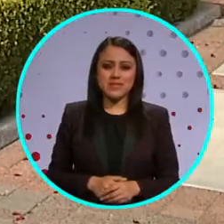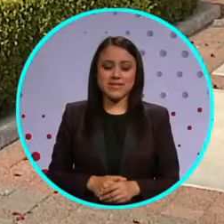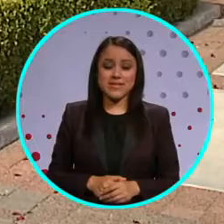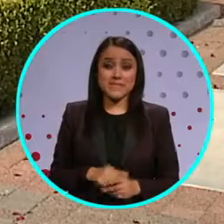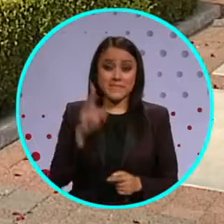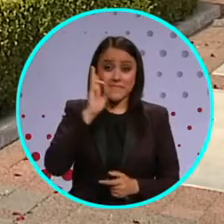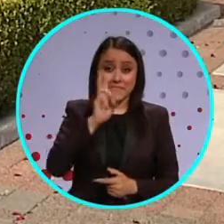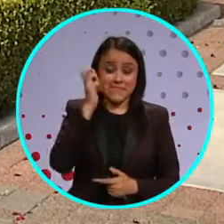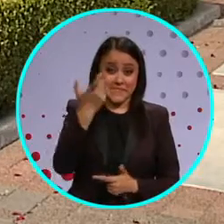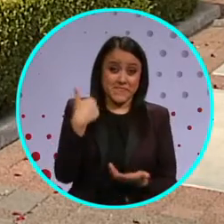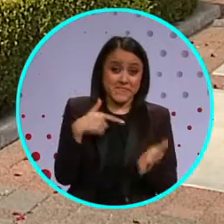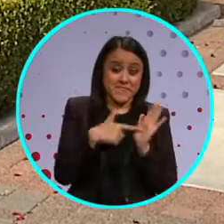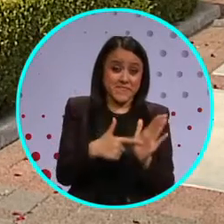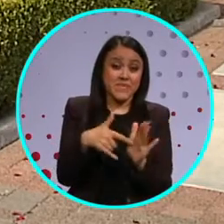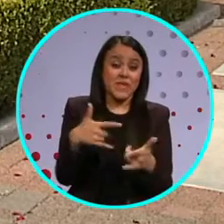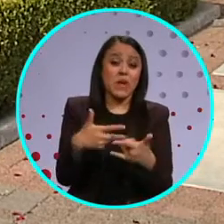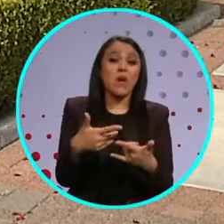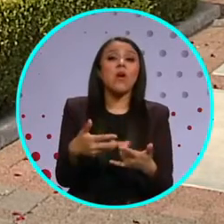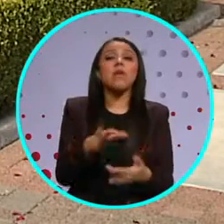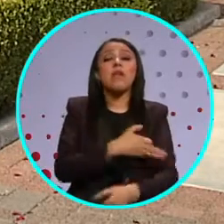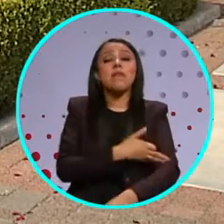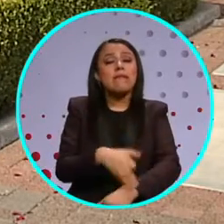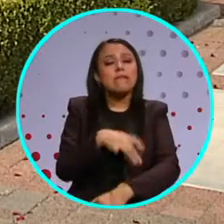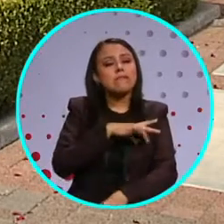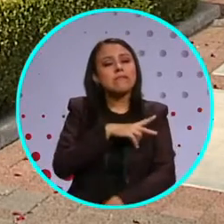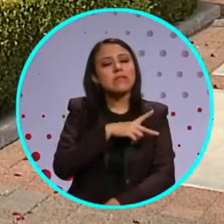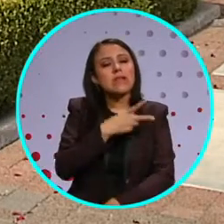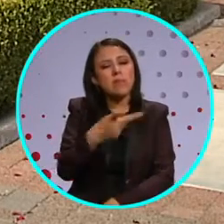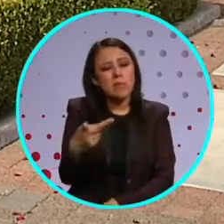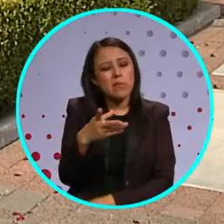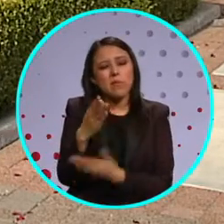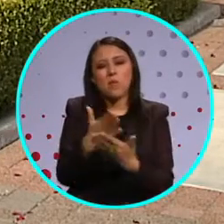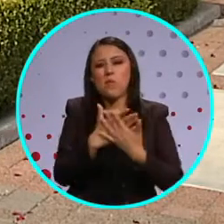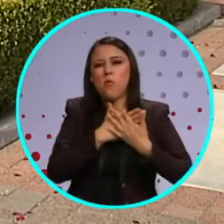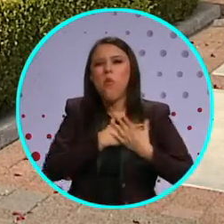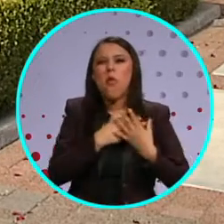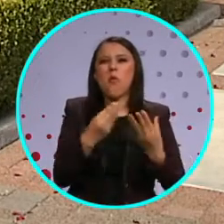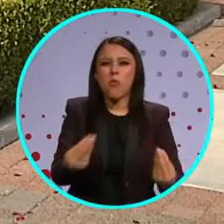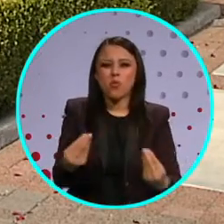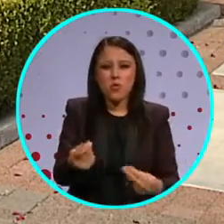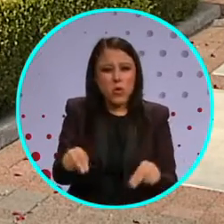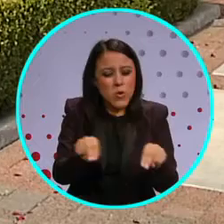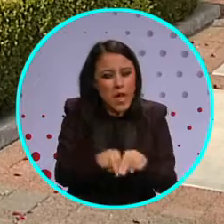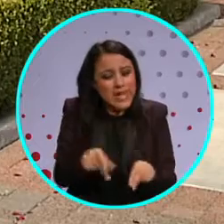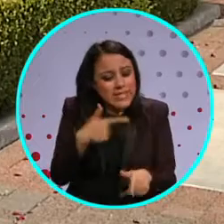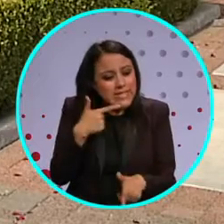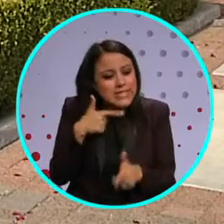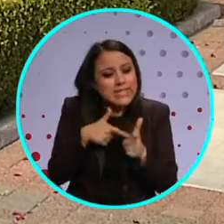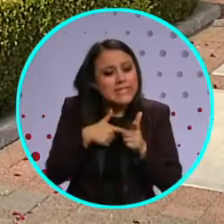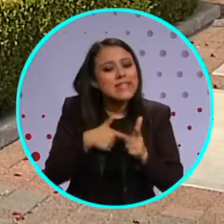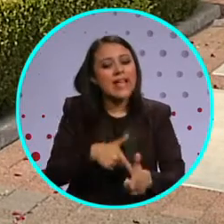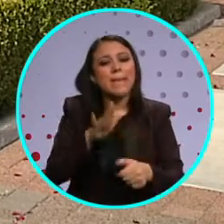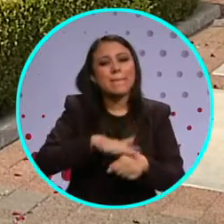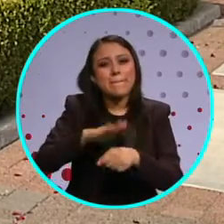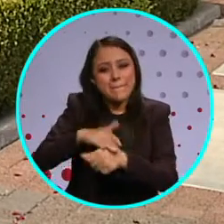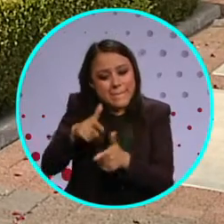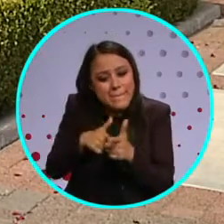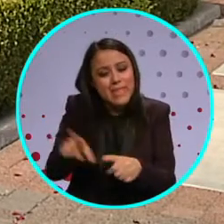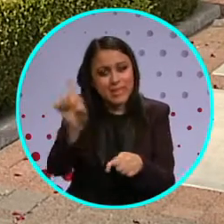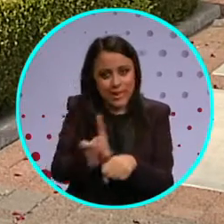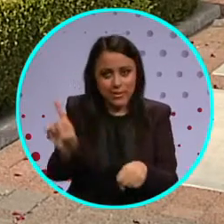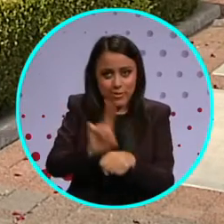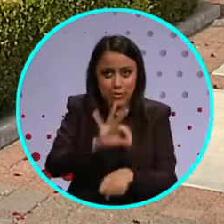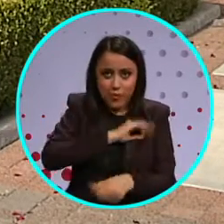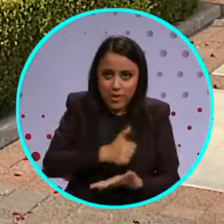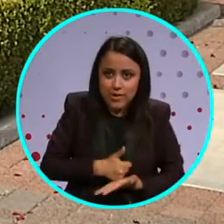Como pueden ver, a pesar de ser una familia de escasos recursos, el gran amor que sienten por su nieta pues los motiva a seguir adelante día con día y